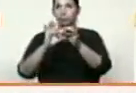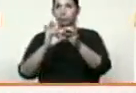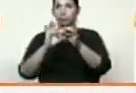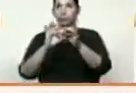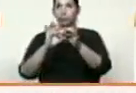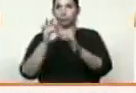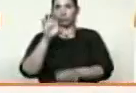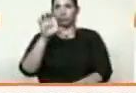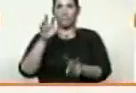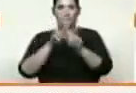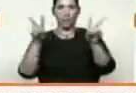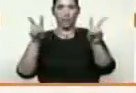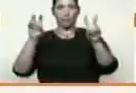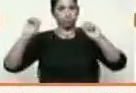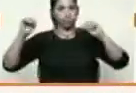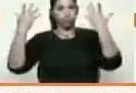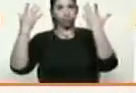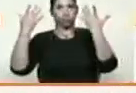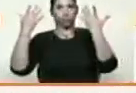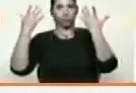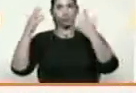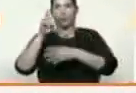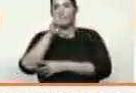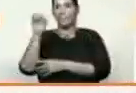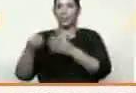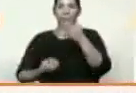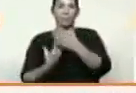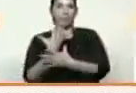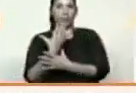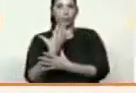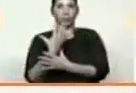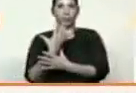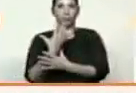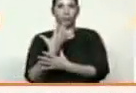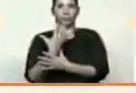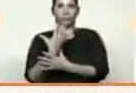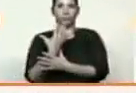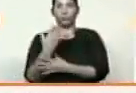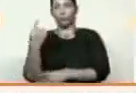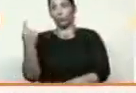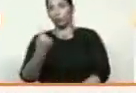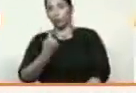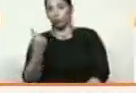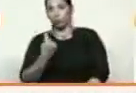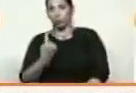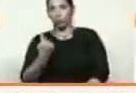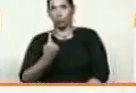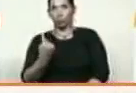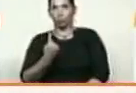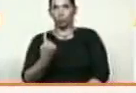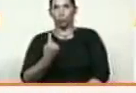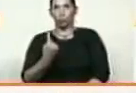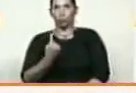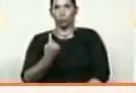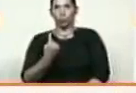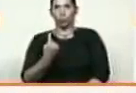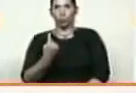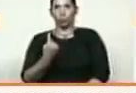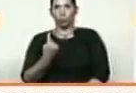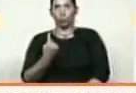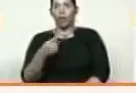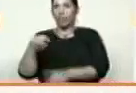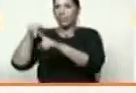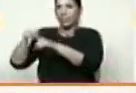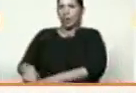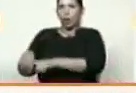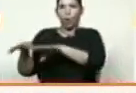Por eso el triunfo del 20 de mayo no solamente constituye una derrota al